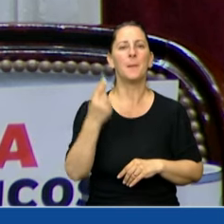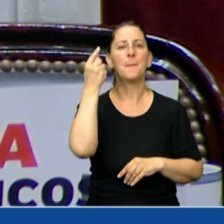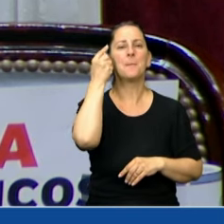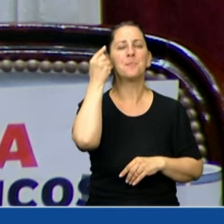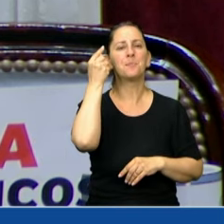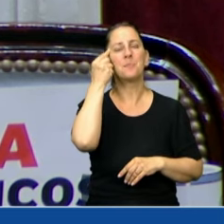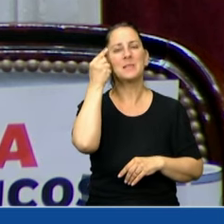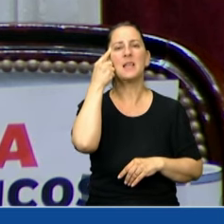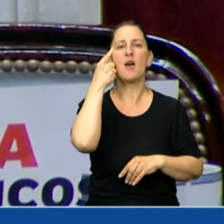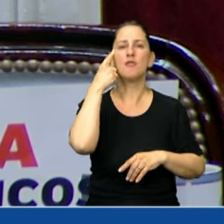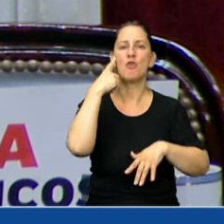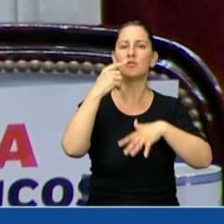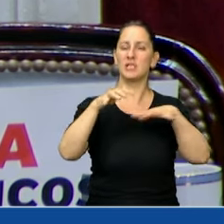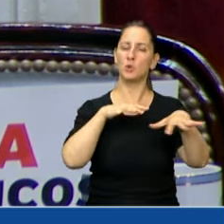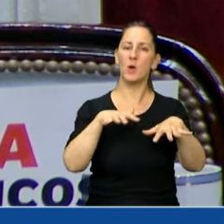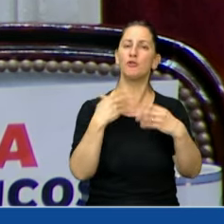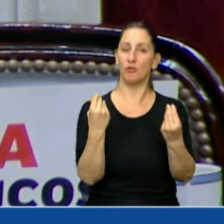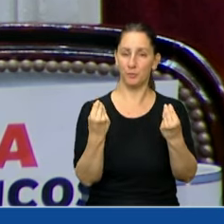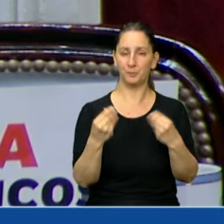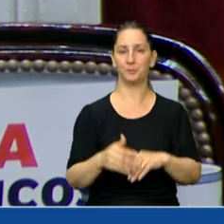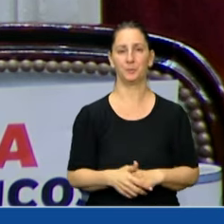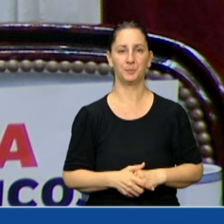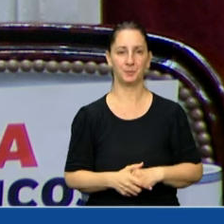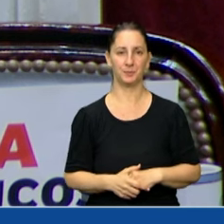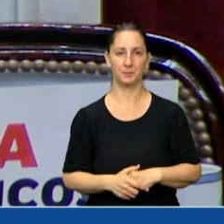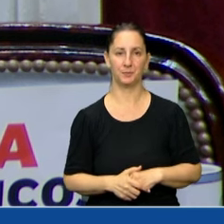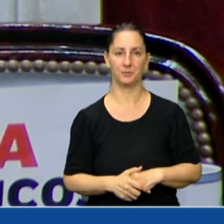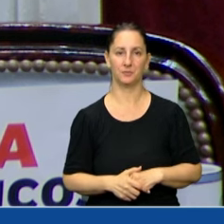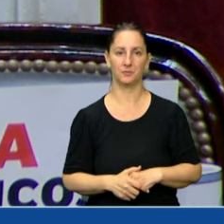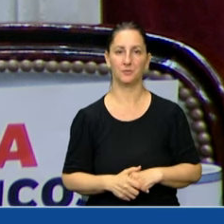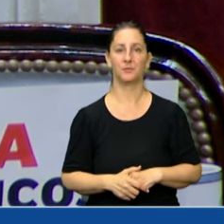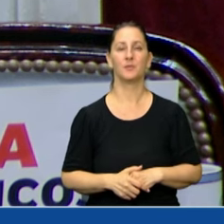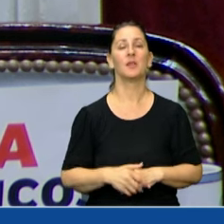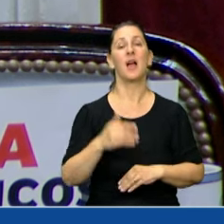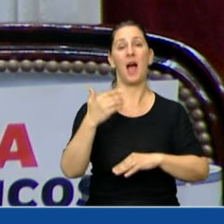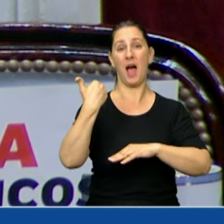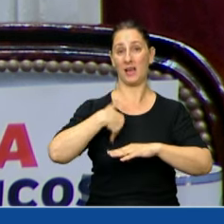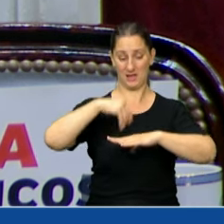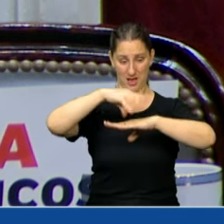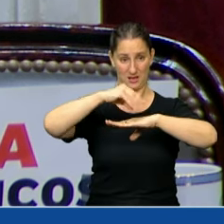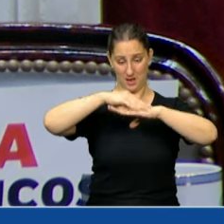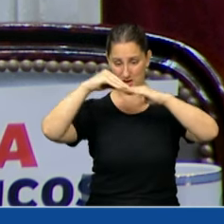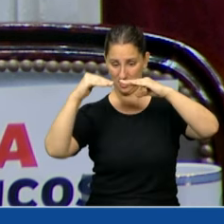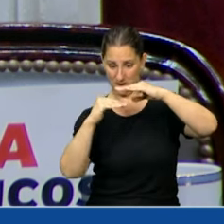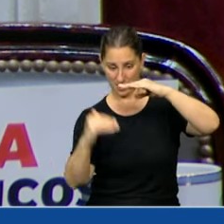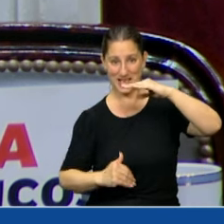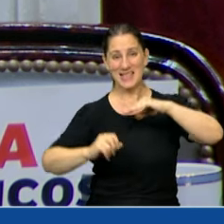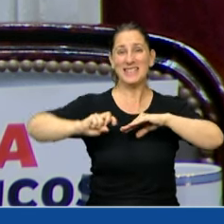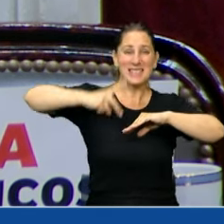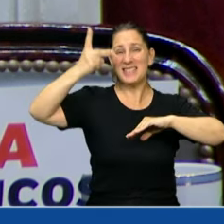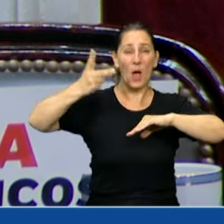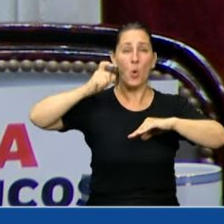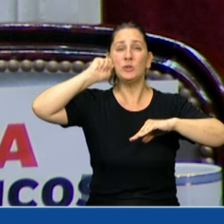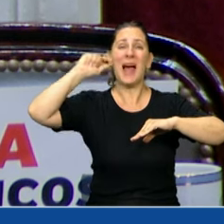una situación singular que es que tenemos en el subsuelo argentino la segunda reserva de